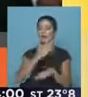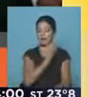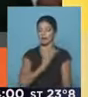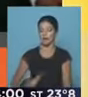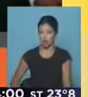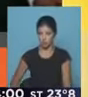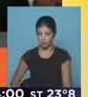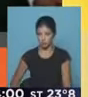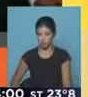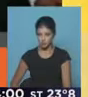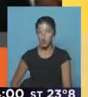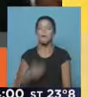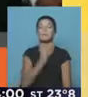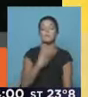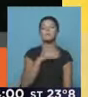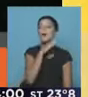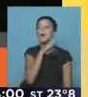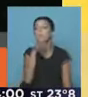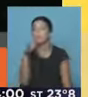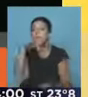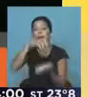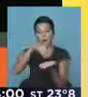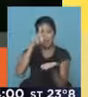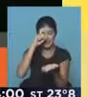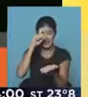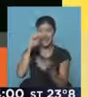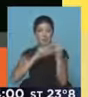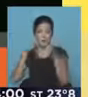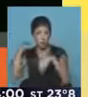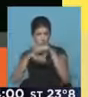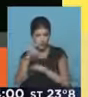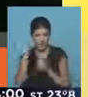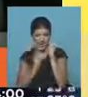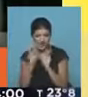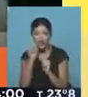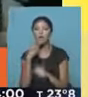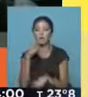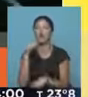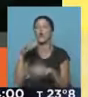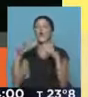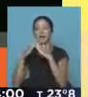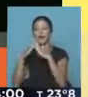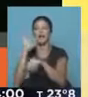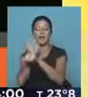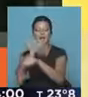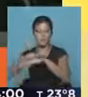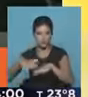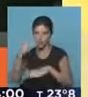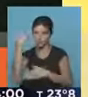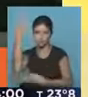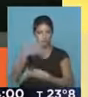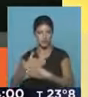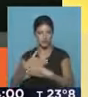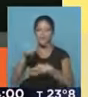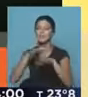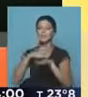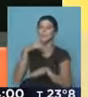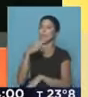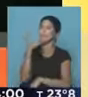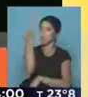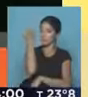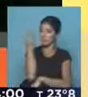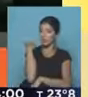Morales, quien recorrió los hospitales donde se atienden las reclusas heridas, confirmó el cierre de la institución. La tragedia ocurrió este viernes cuando